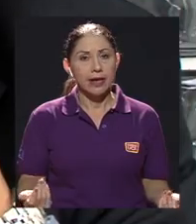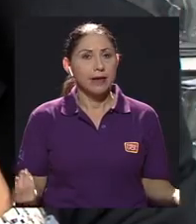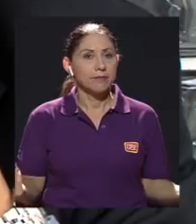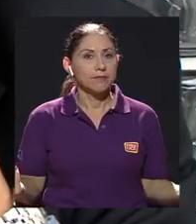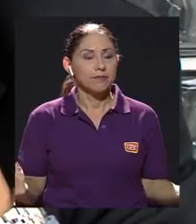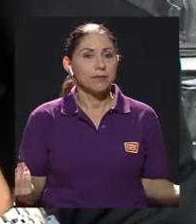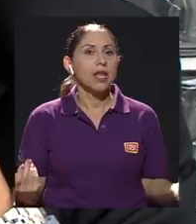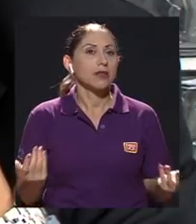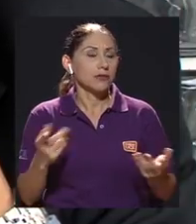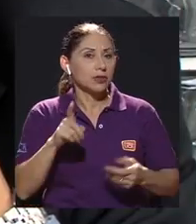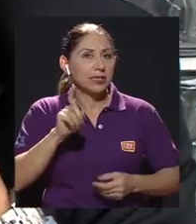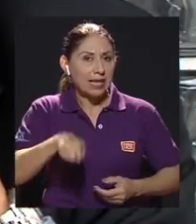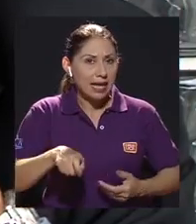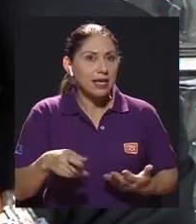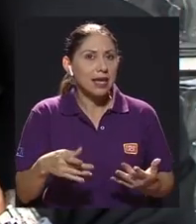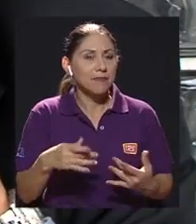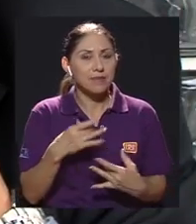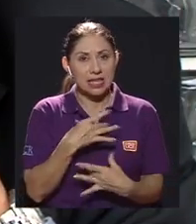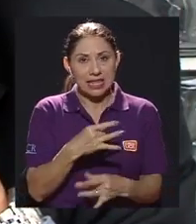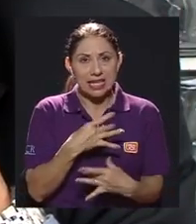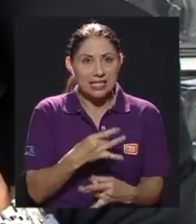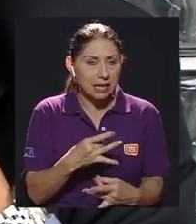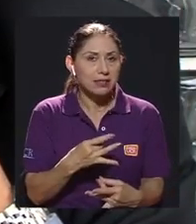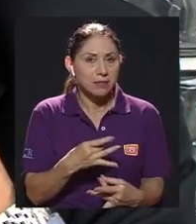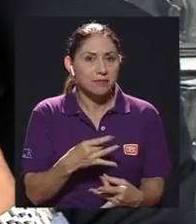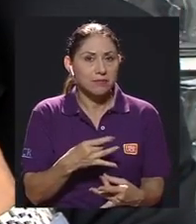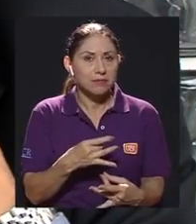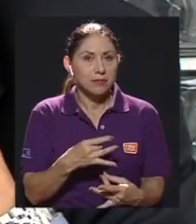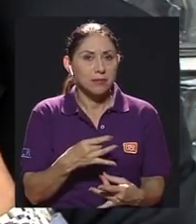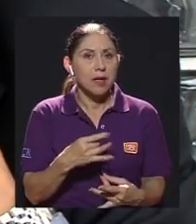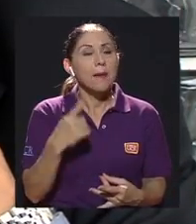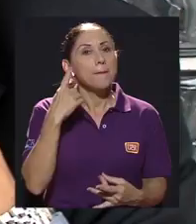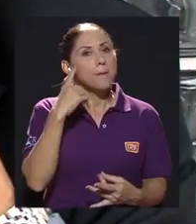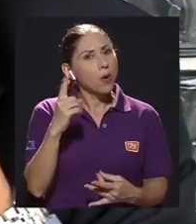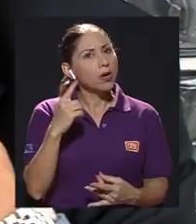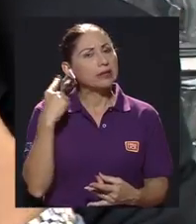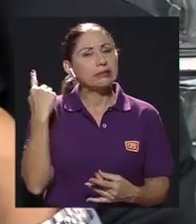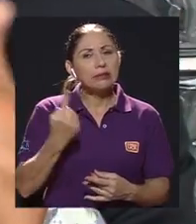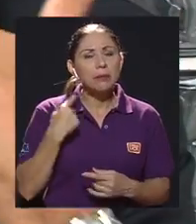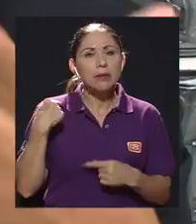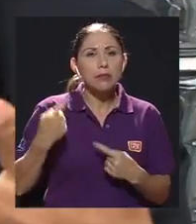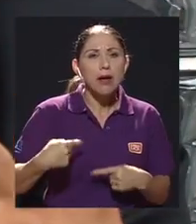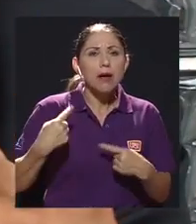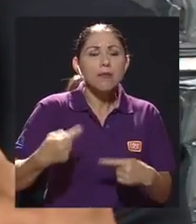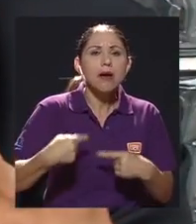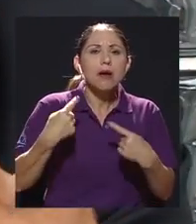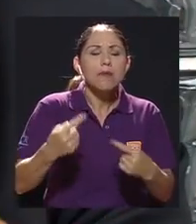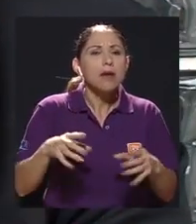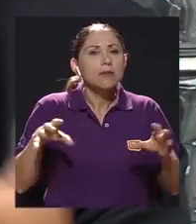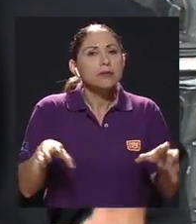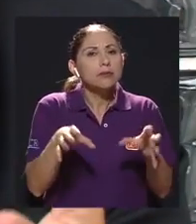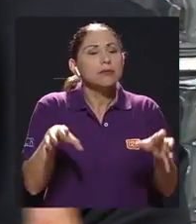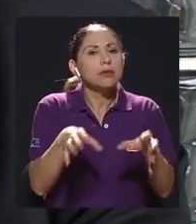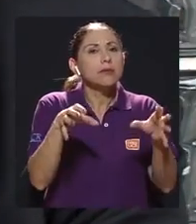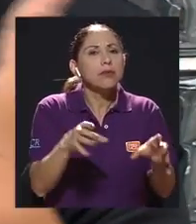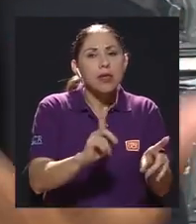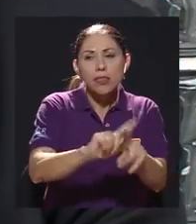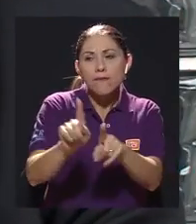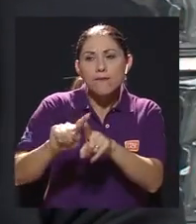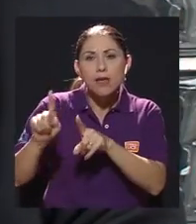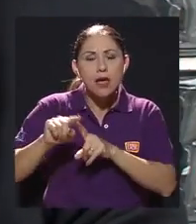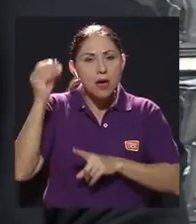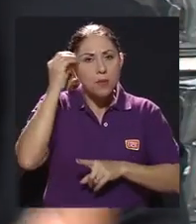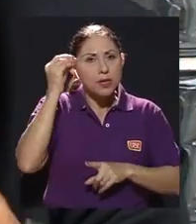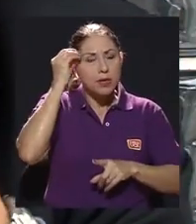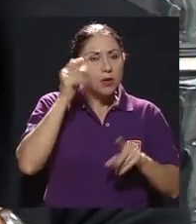Y entonces hay que interesarse, efectivamente, por estar en una constante movilización de las opiniones y de la